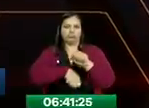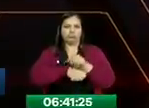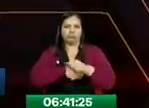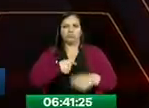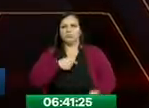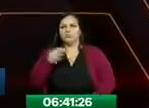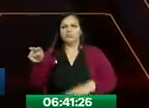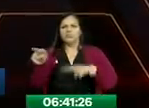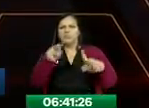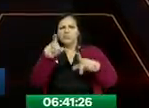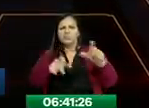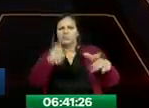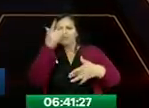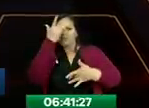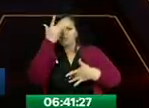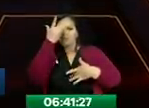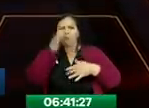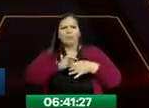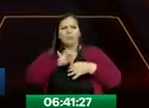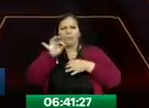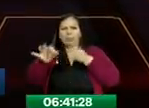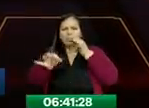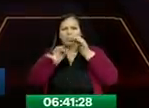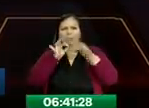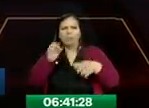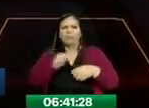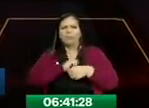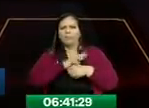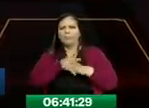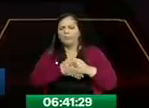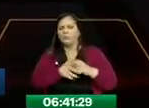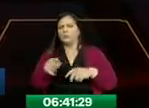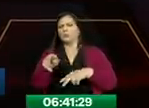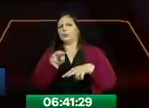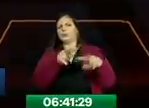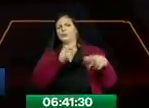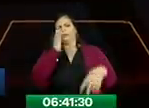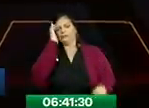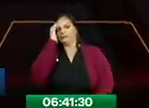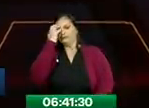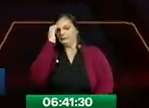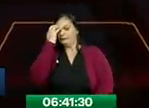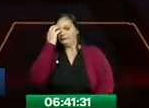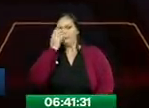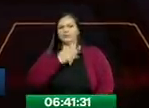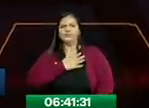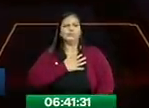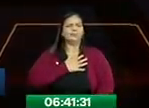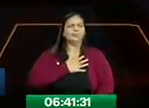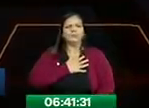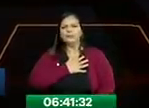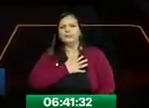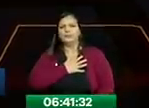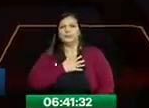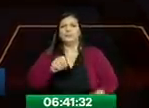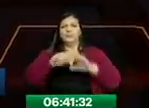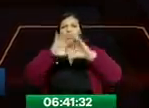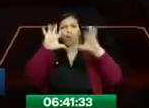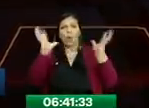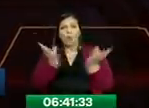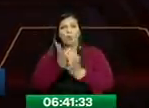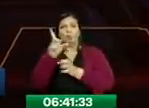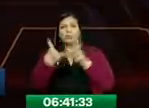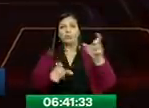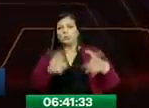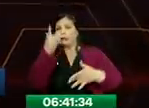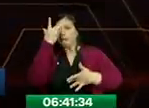pandemia que ha venido aquí a nuestro país, que está en el mundo entero, se está adueñando de todo. La verdad que tenemos que hacer conciencia